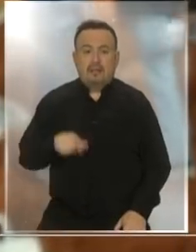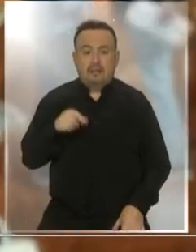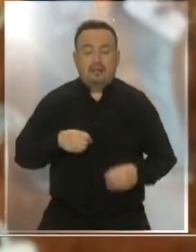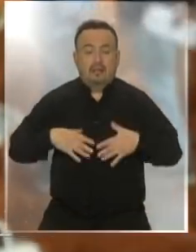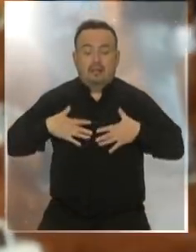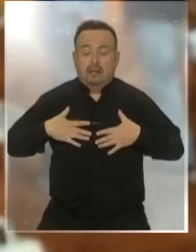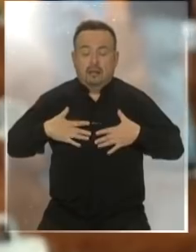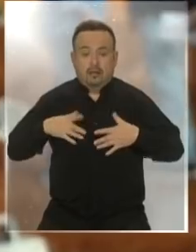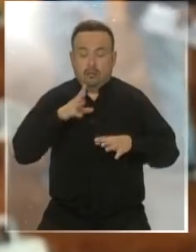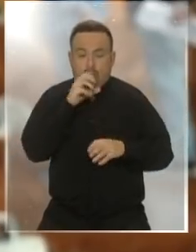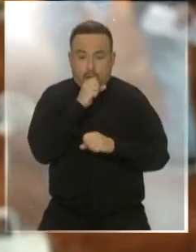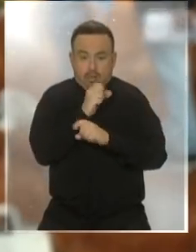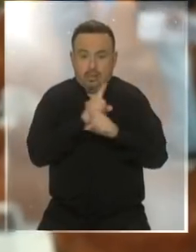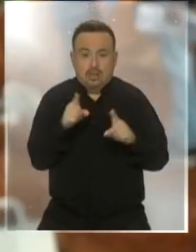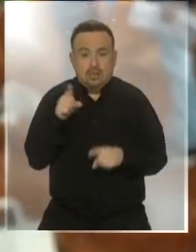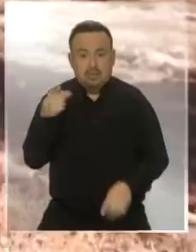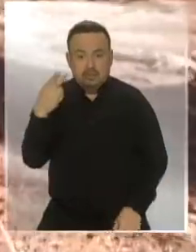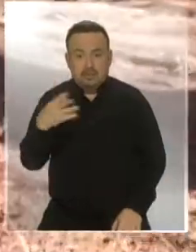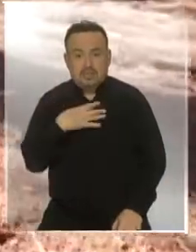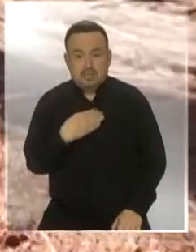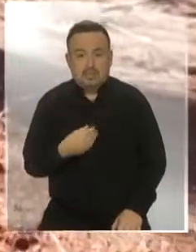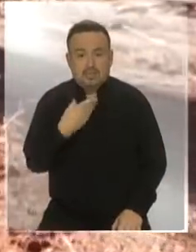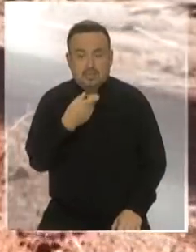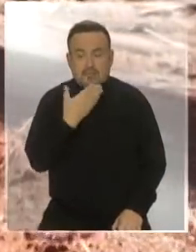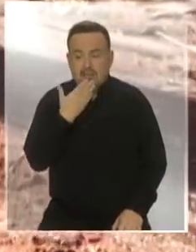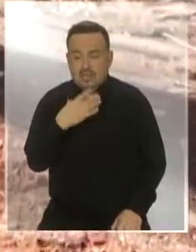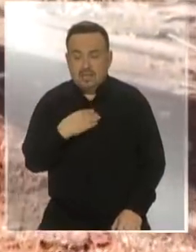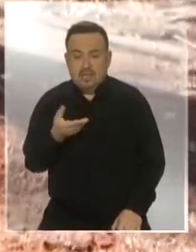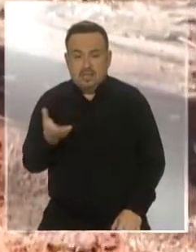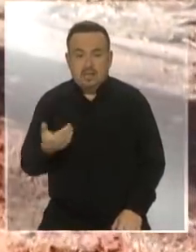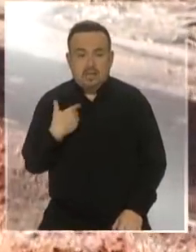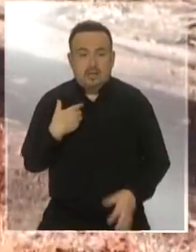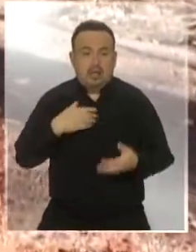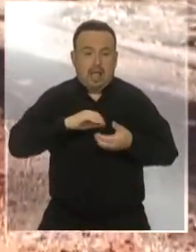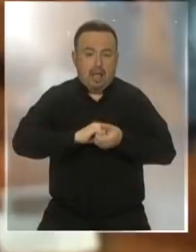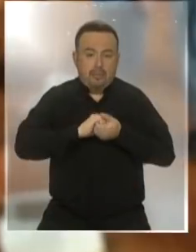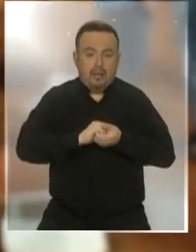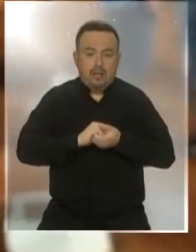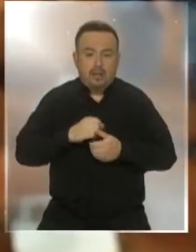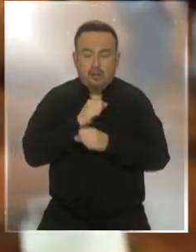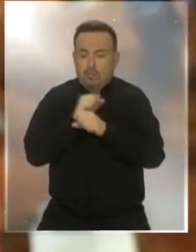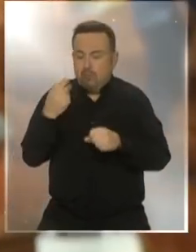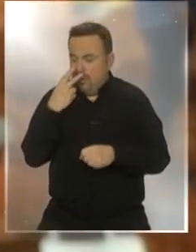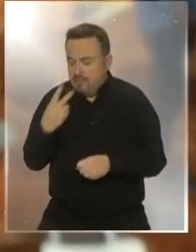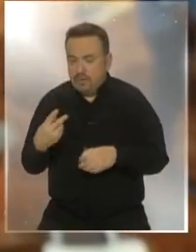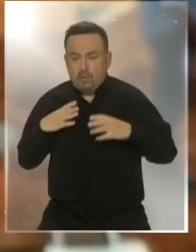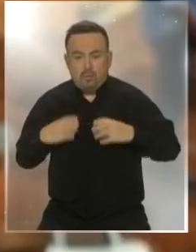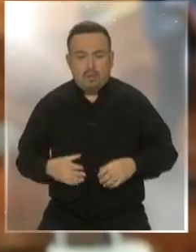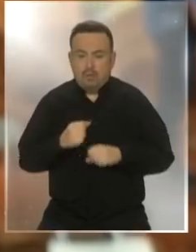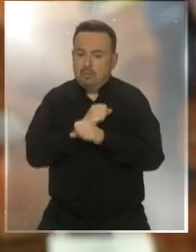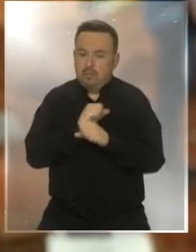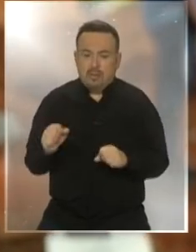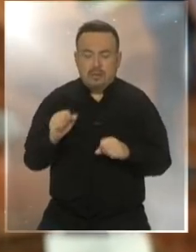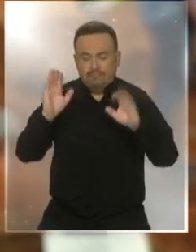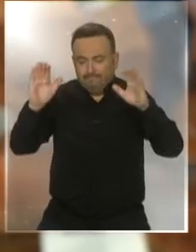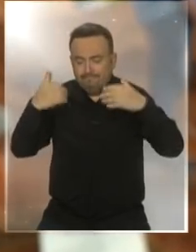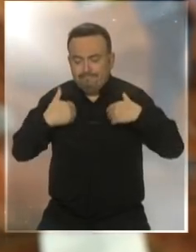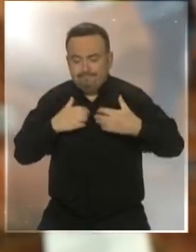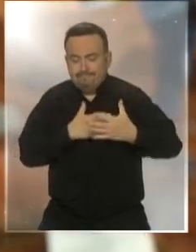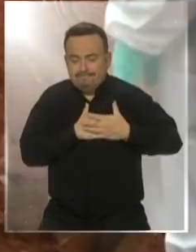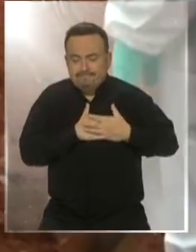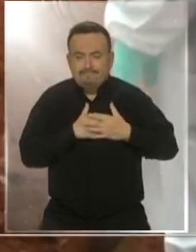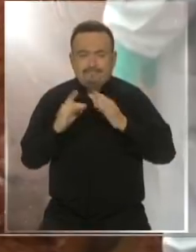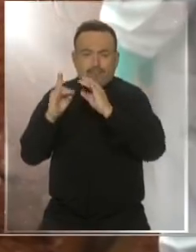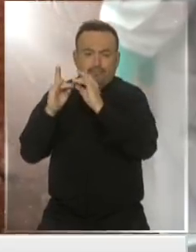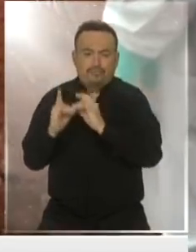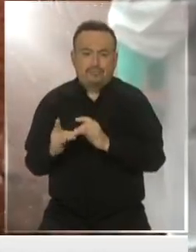sentimiento es insoportable. Su hija está ahí, su hijo también. Yo soy un amigo y ninguno puede ver el cuerpo. No podemos despedir a nuestros seres